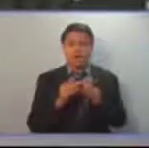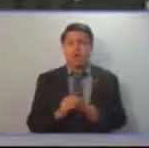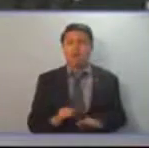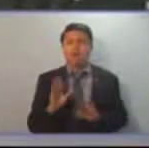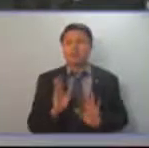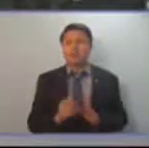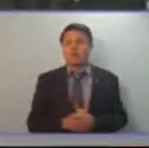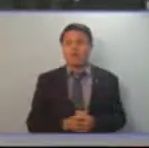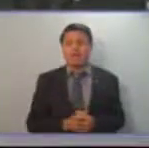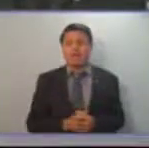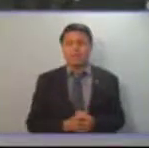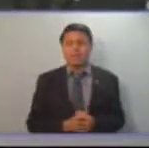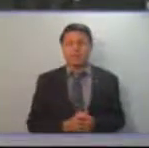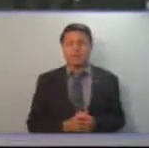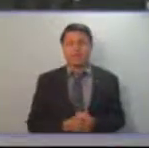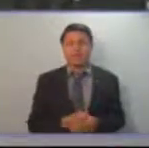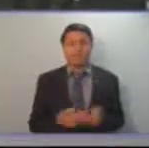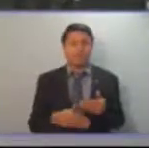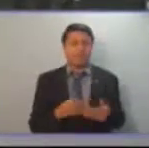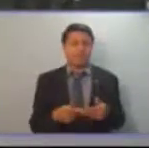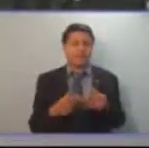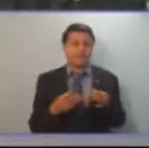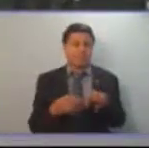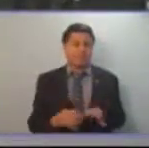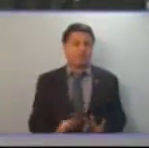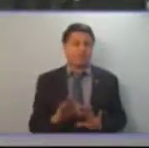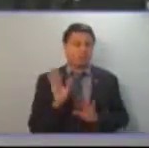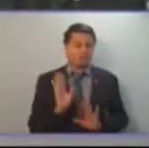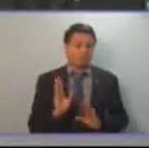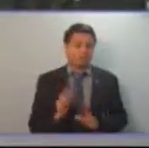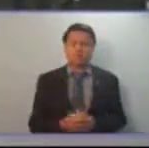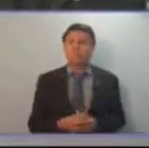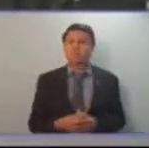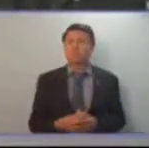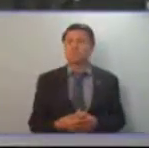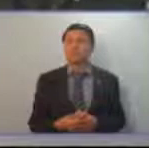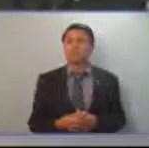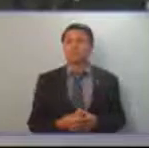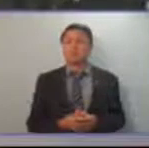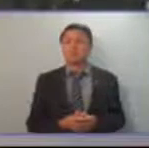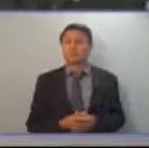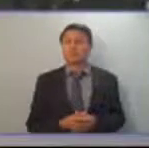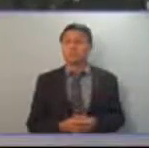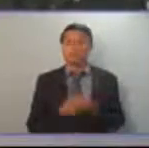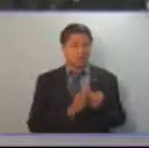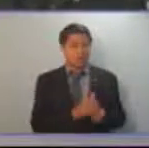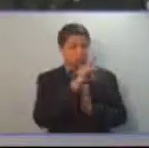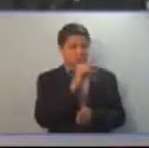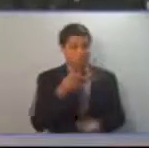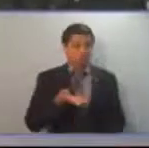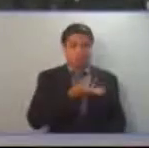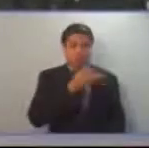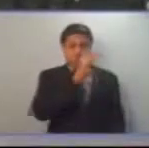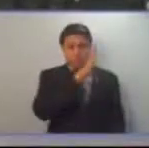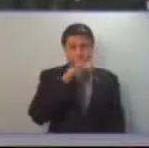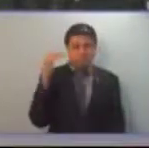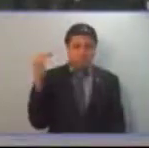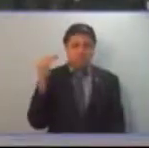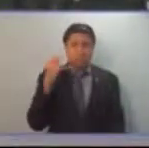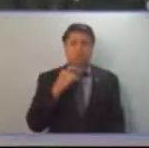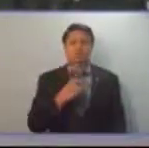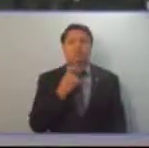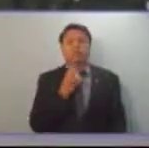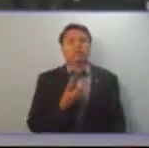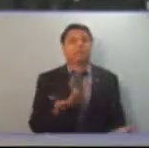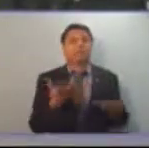debemos superar como sociedad, pero en el pasado era el Estado, las instituciones del Estado, los que